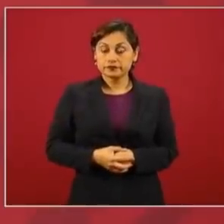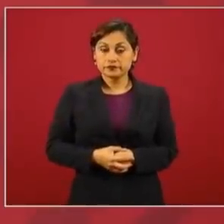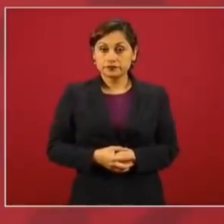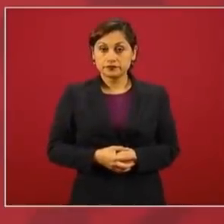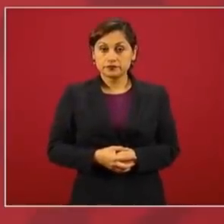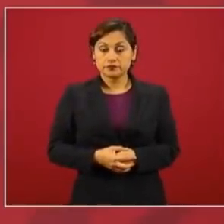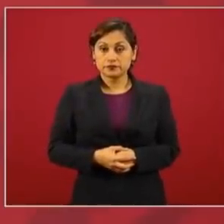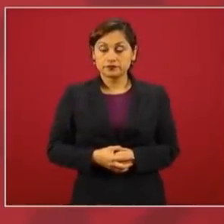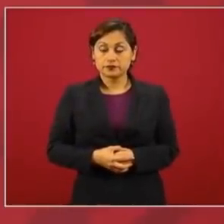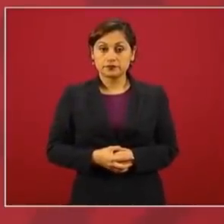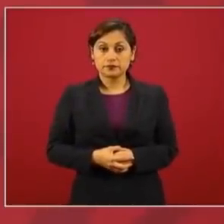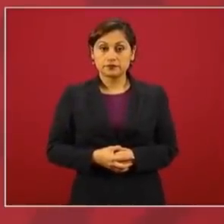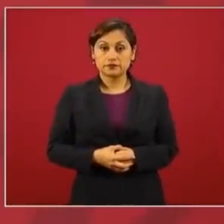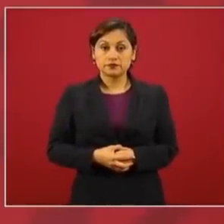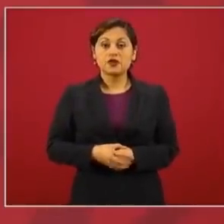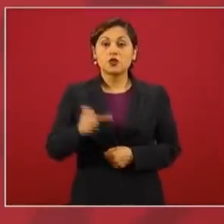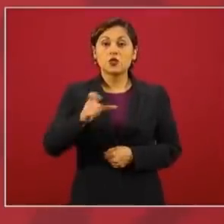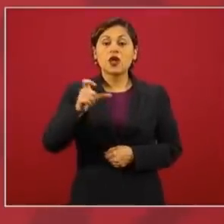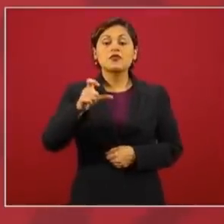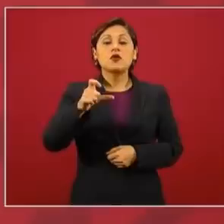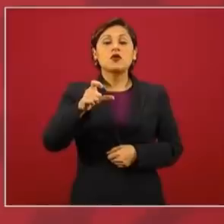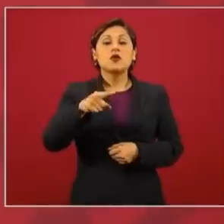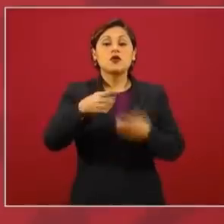planta de fertilizantes?